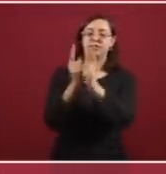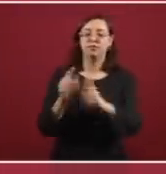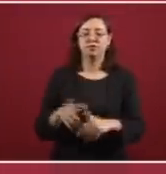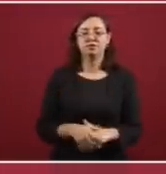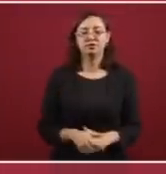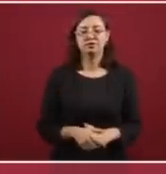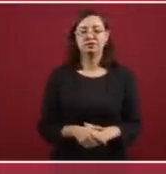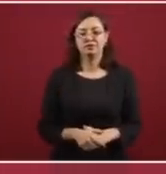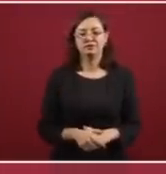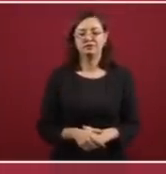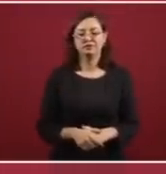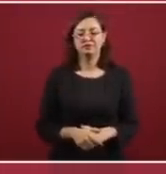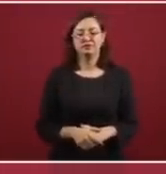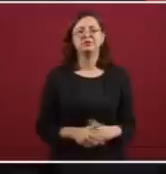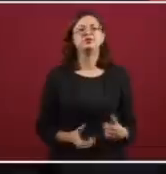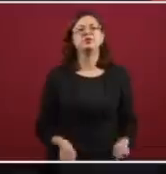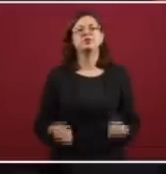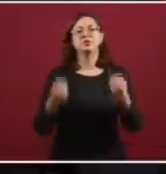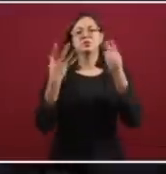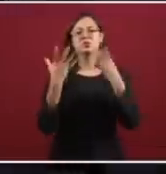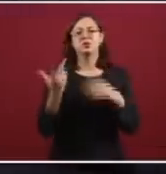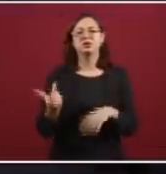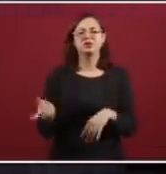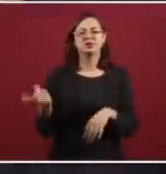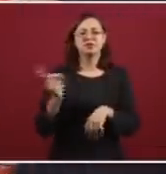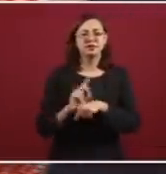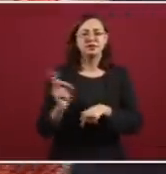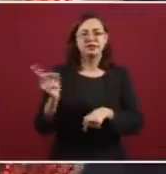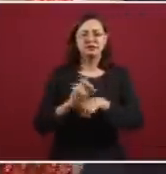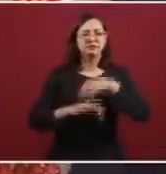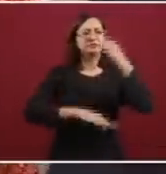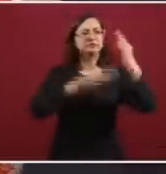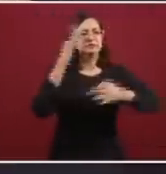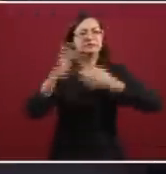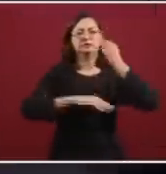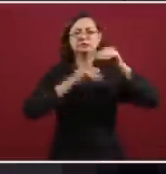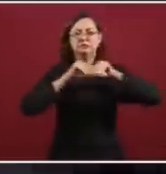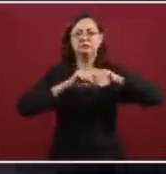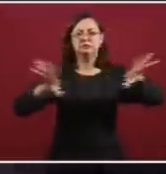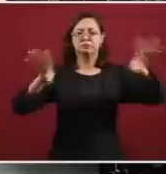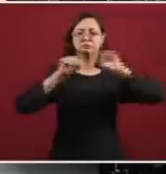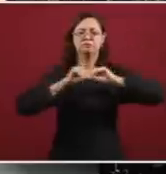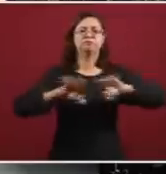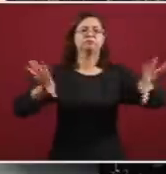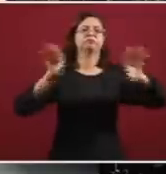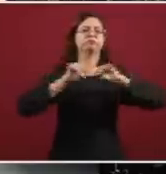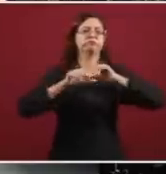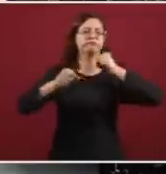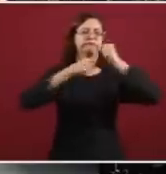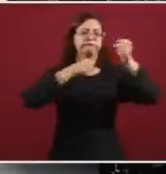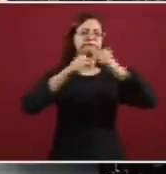¿Cuántos días, no?, de notas en la prensa fifí